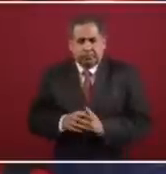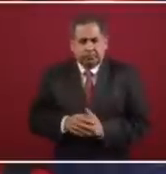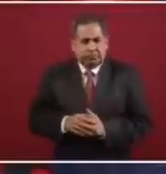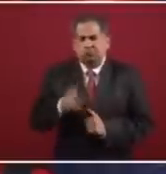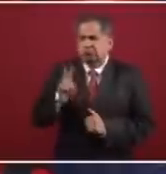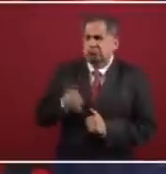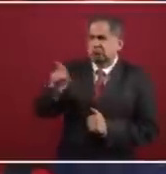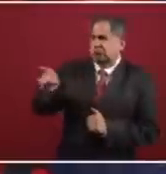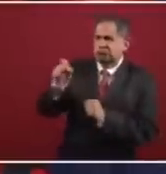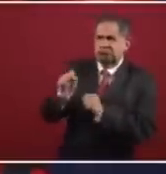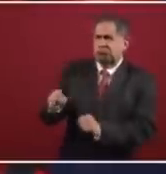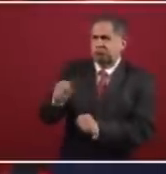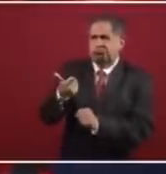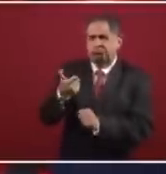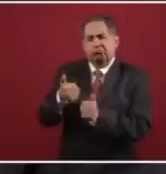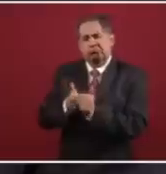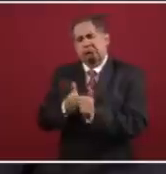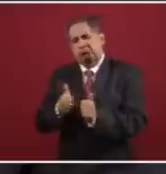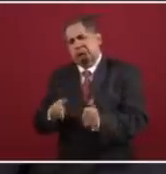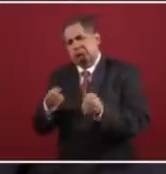recesión.